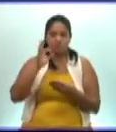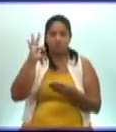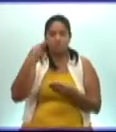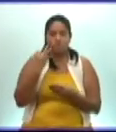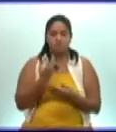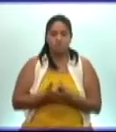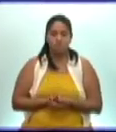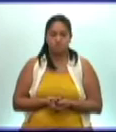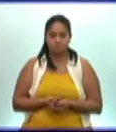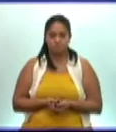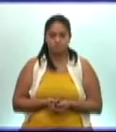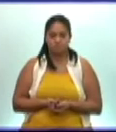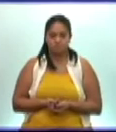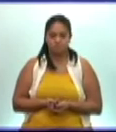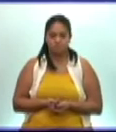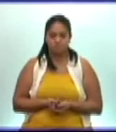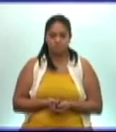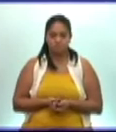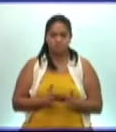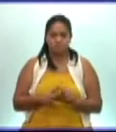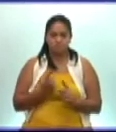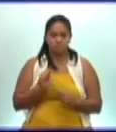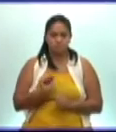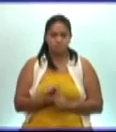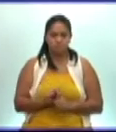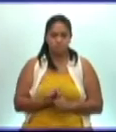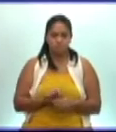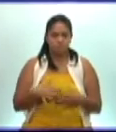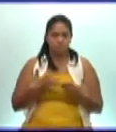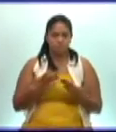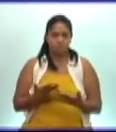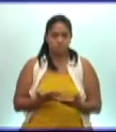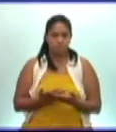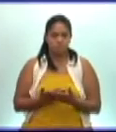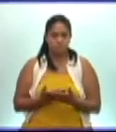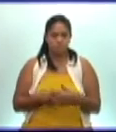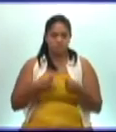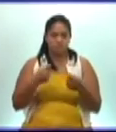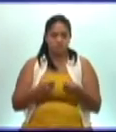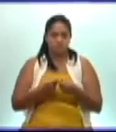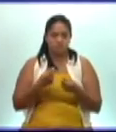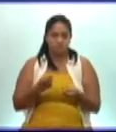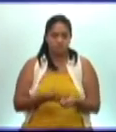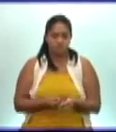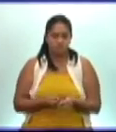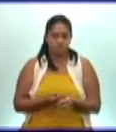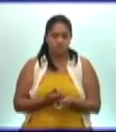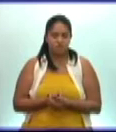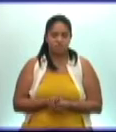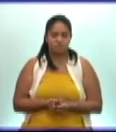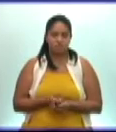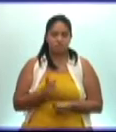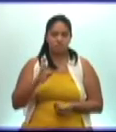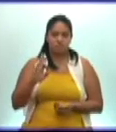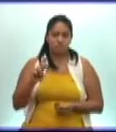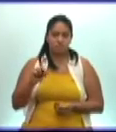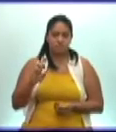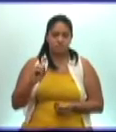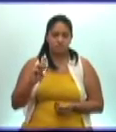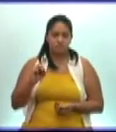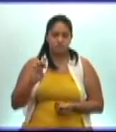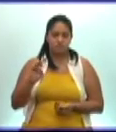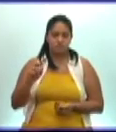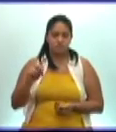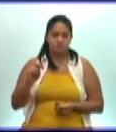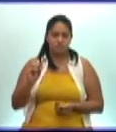a partir de la reflexión y es por eso que insistimos en particular en el fenómeno de interferencia, en